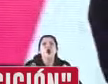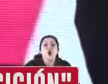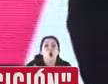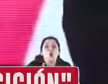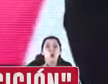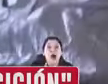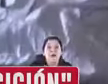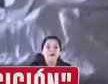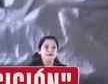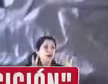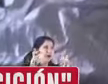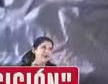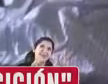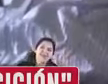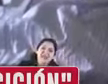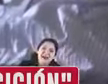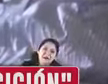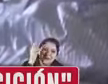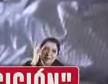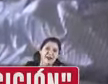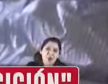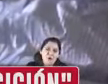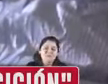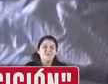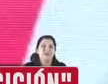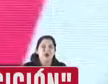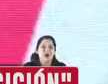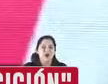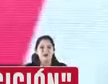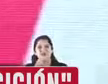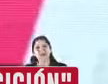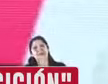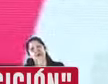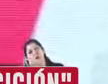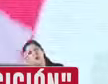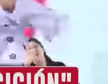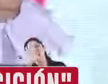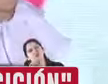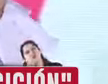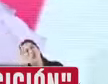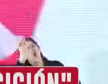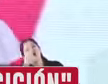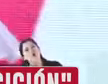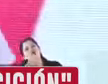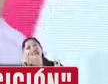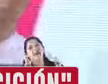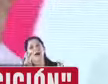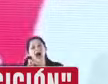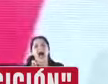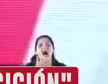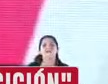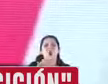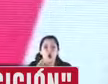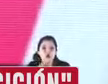y discúlpenme que soy matemática como para caer al fondo porque esto sirve como una cosa muy lejana lo del fondo pero yo quiero que todos